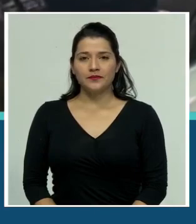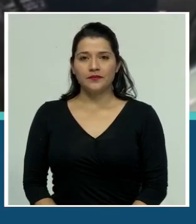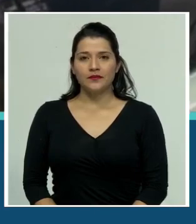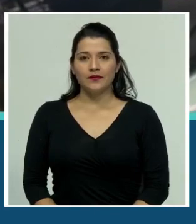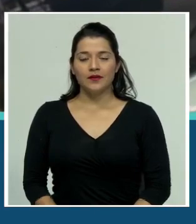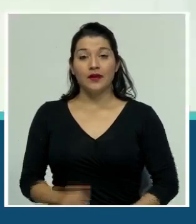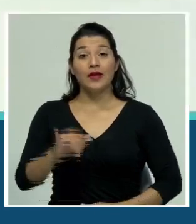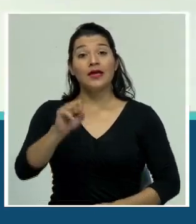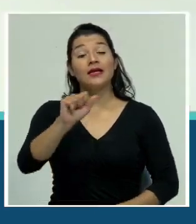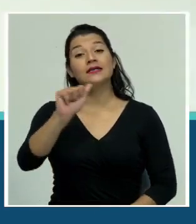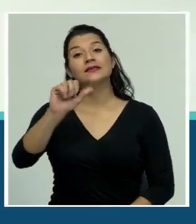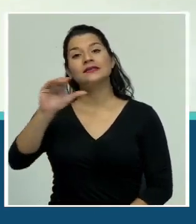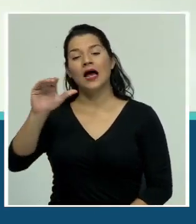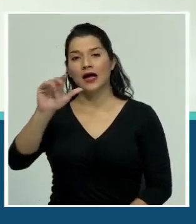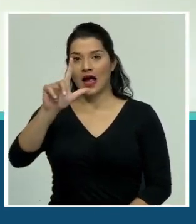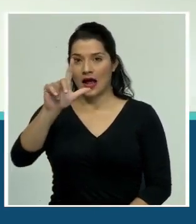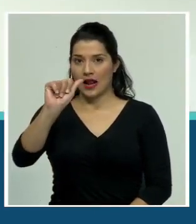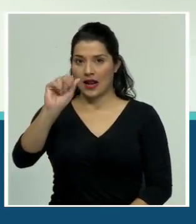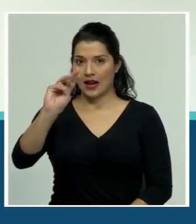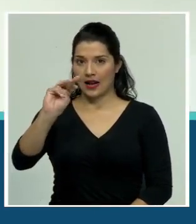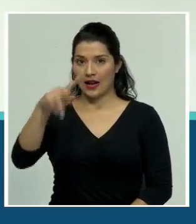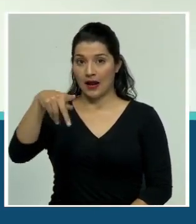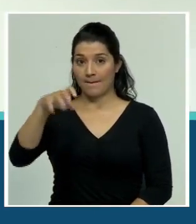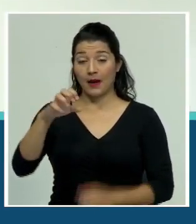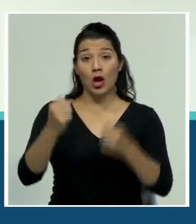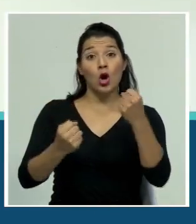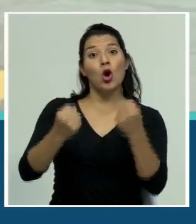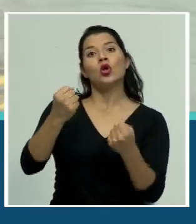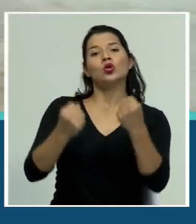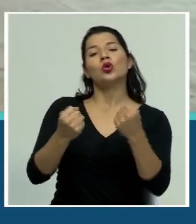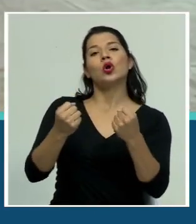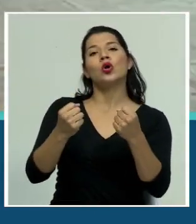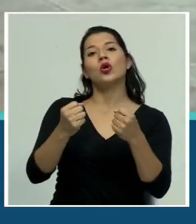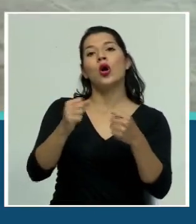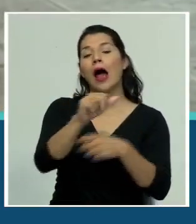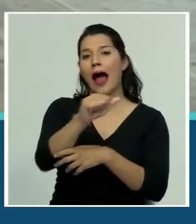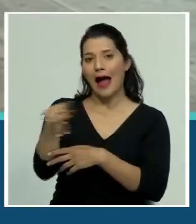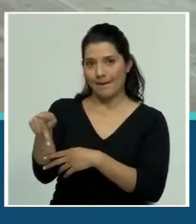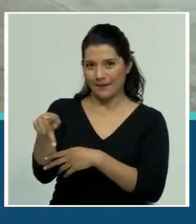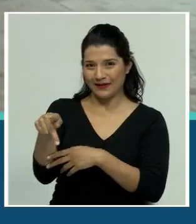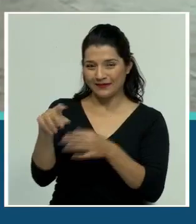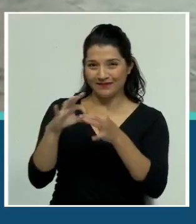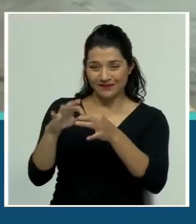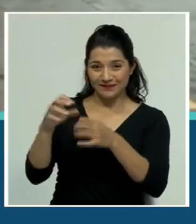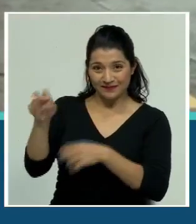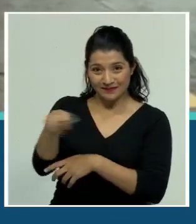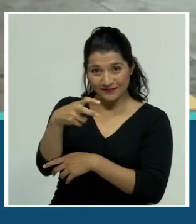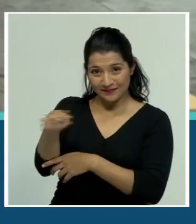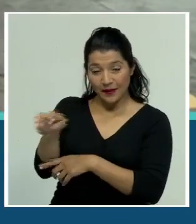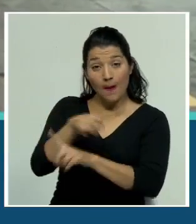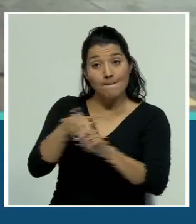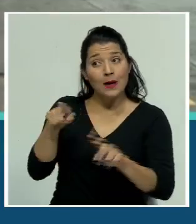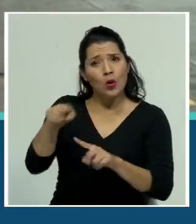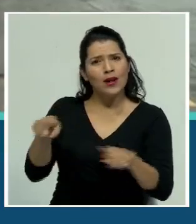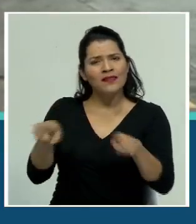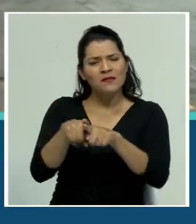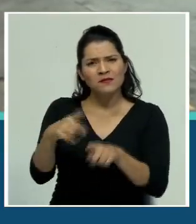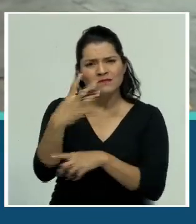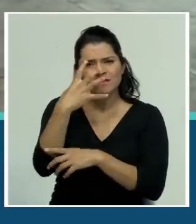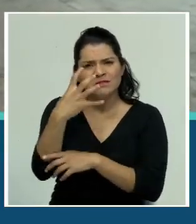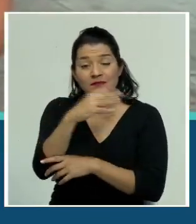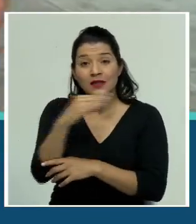Isaac Lampe es un conductor de plataforma digital, pero además es uno de los conductores que muestran su molestia y